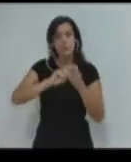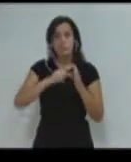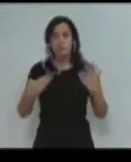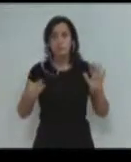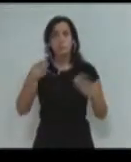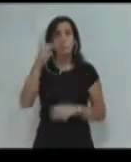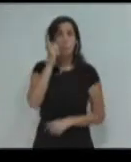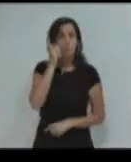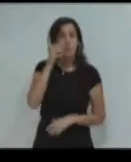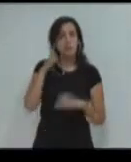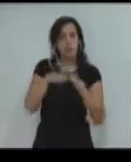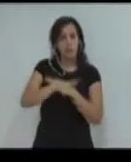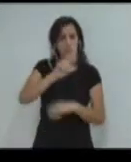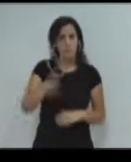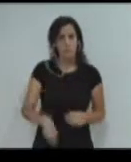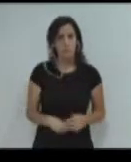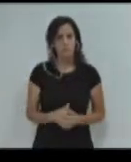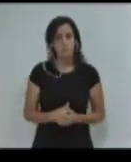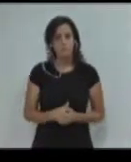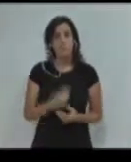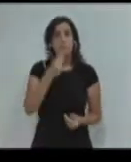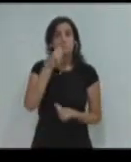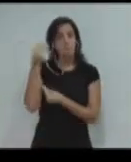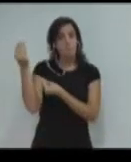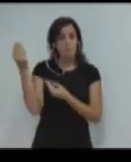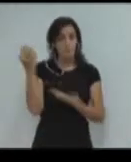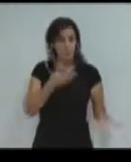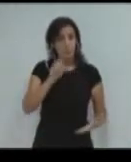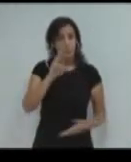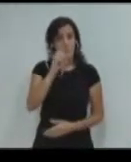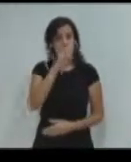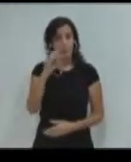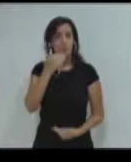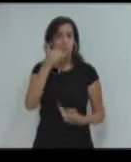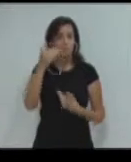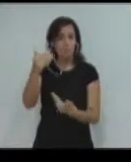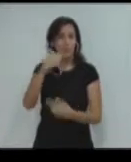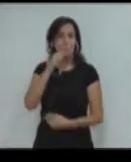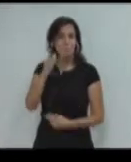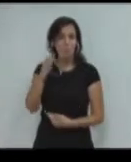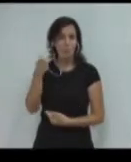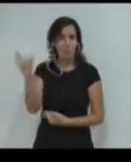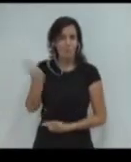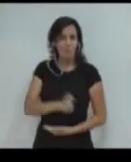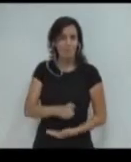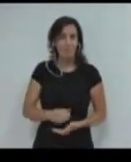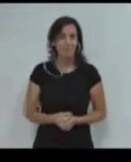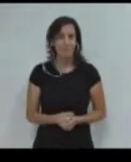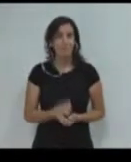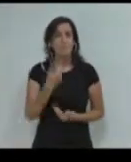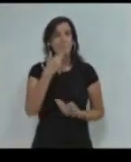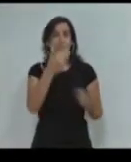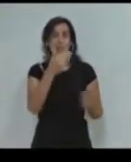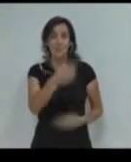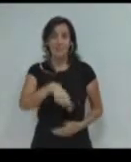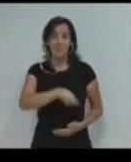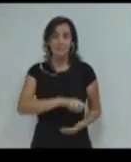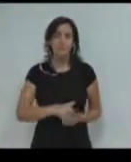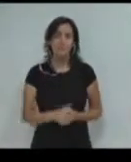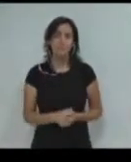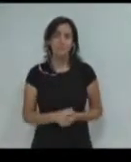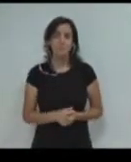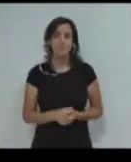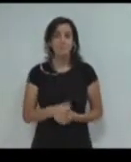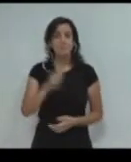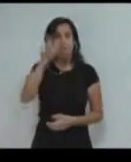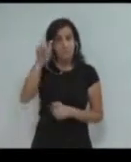móviles accesibles. Bienvenido, Paco, y muchas gracias por aceptar nuestra invitación. Gracias a vosotros.